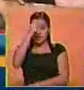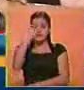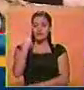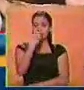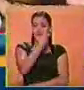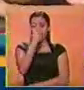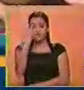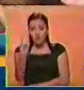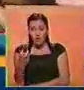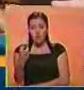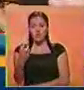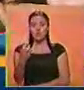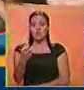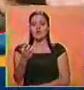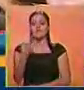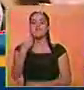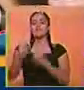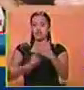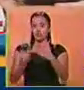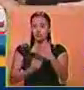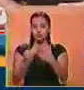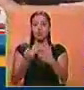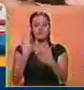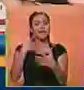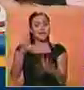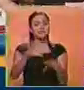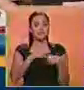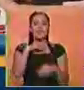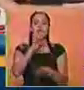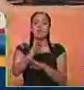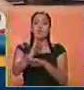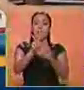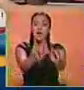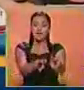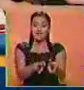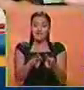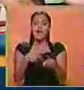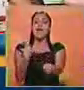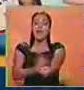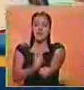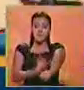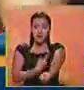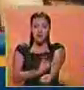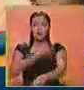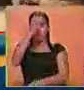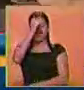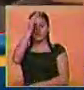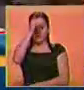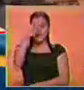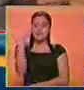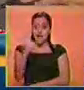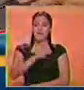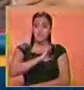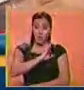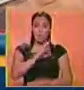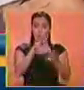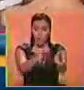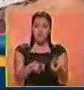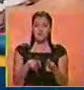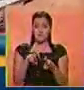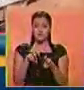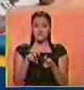INTI, reconocía que él está cuidando las haciendas, que su hermano Manuel Rosales tiene las haciendas y